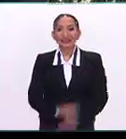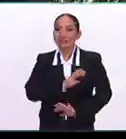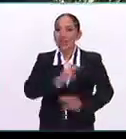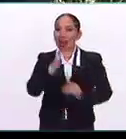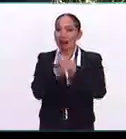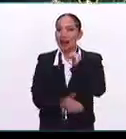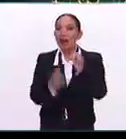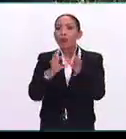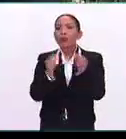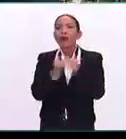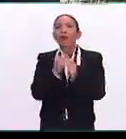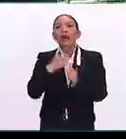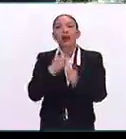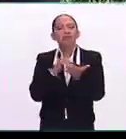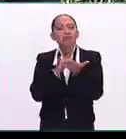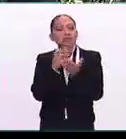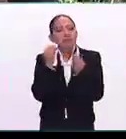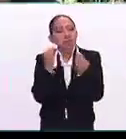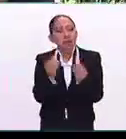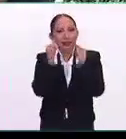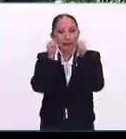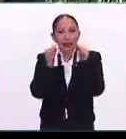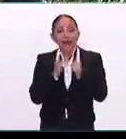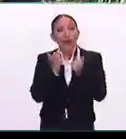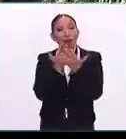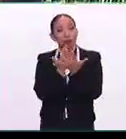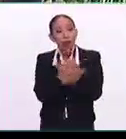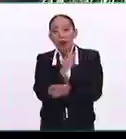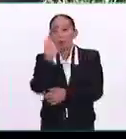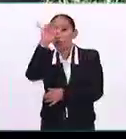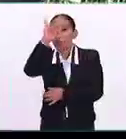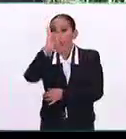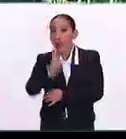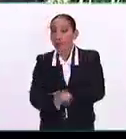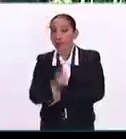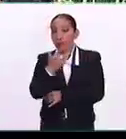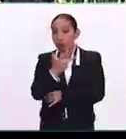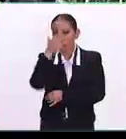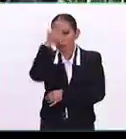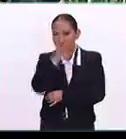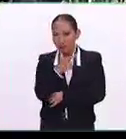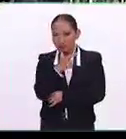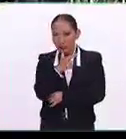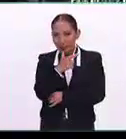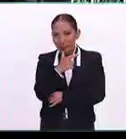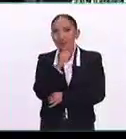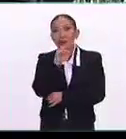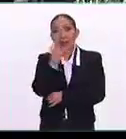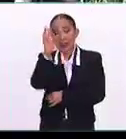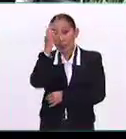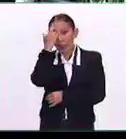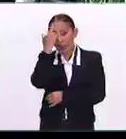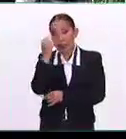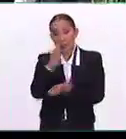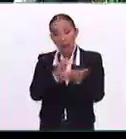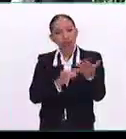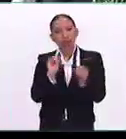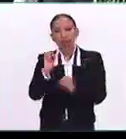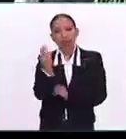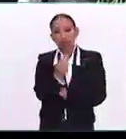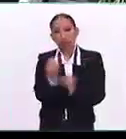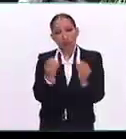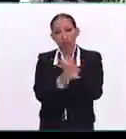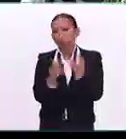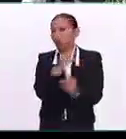Llegamos al final de Cuenta Conmigo. Les agradezco su atención y los invito todos los jueves a las 8 de la noche. También les recuerdo que para